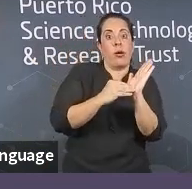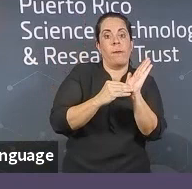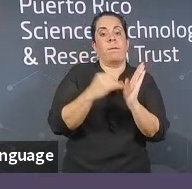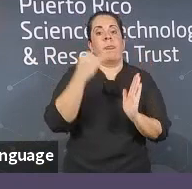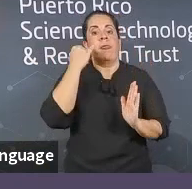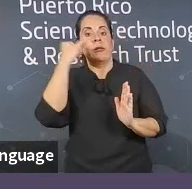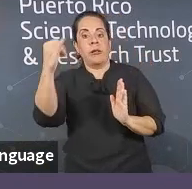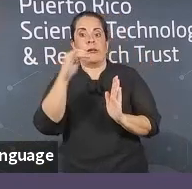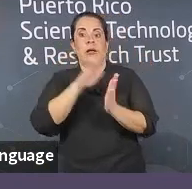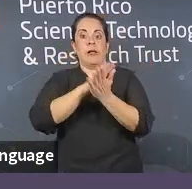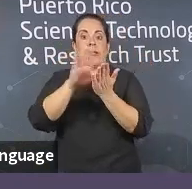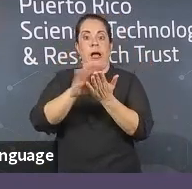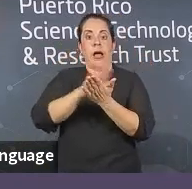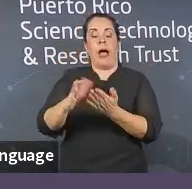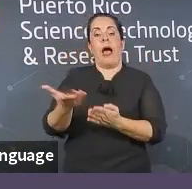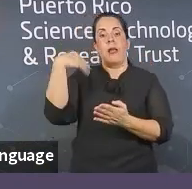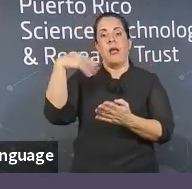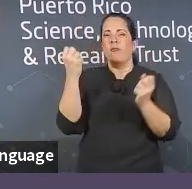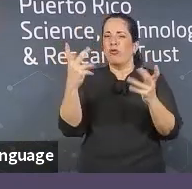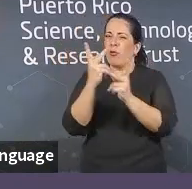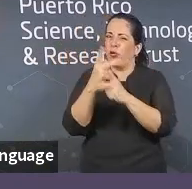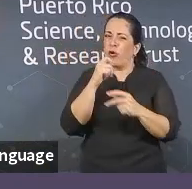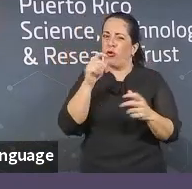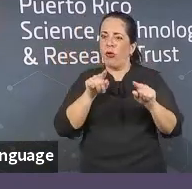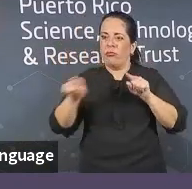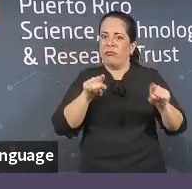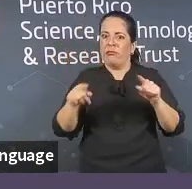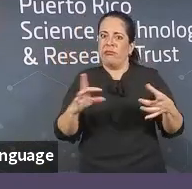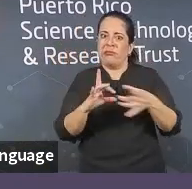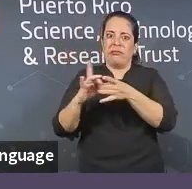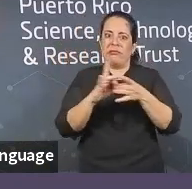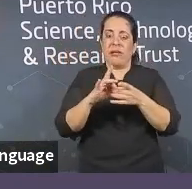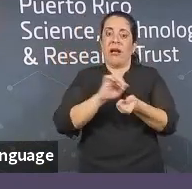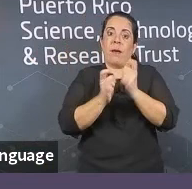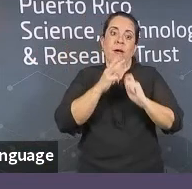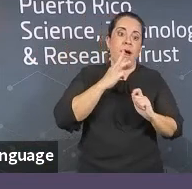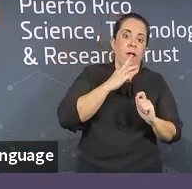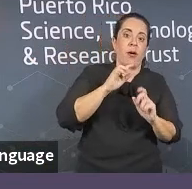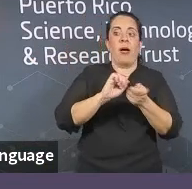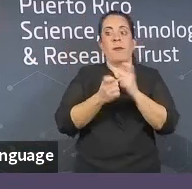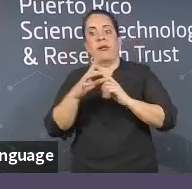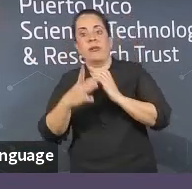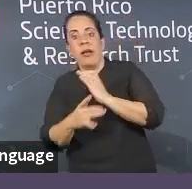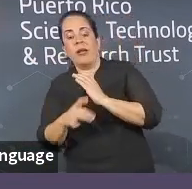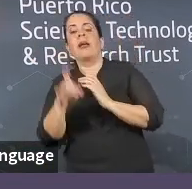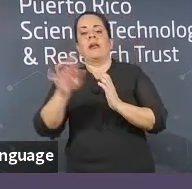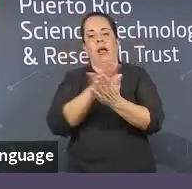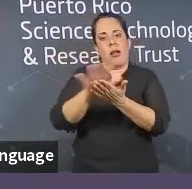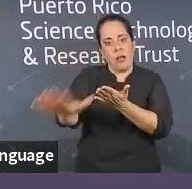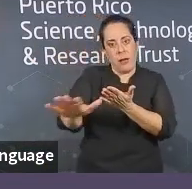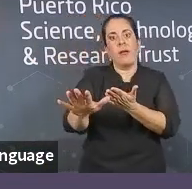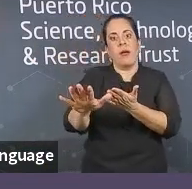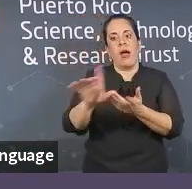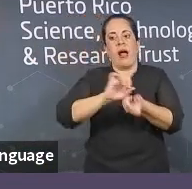protocolo de limpieza. Muchos productos no son compatibles entre ellos. Cambio agua, cambio aceite, hay que hacer una limpieza en medio de esos